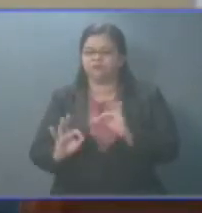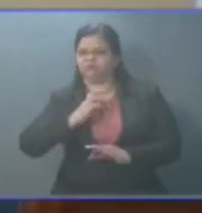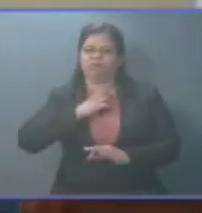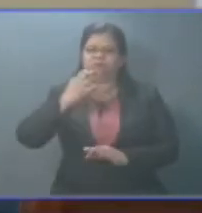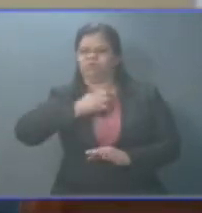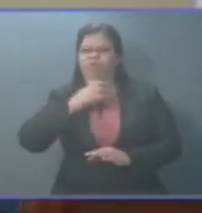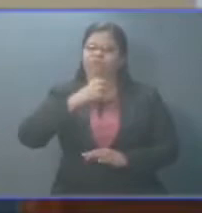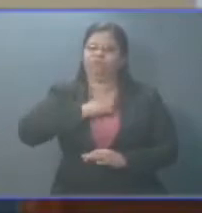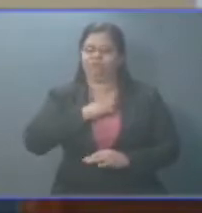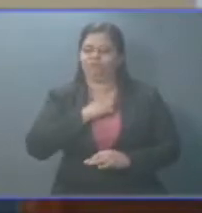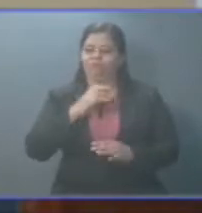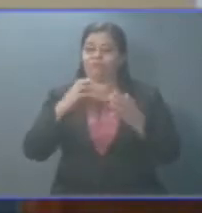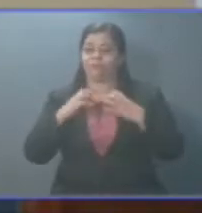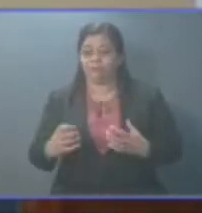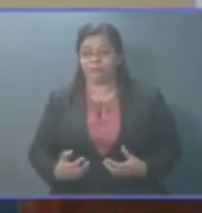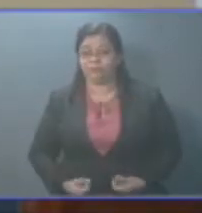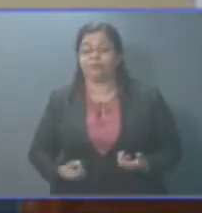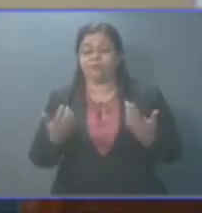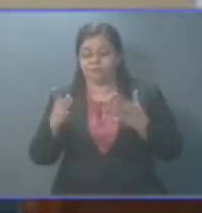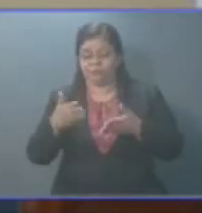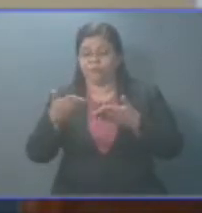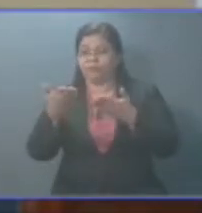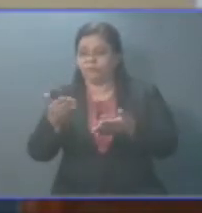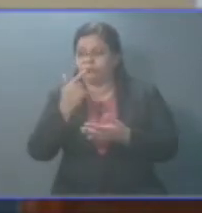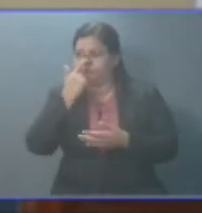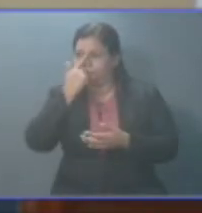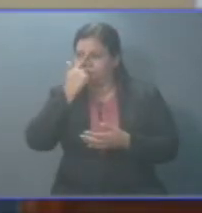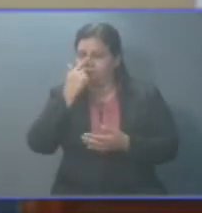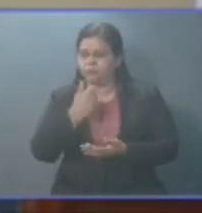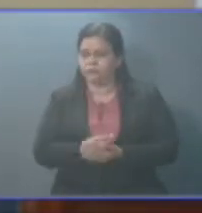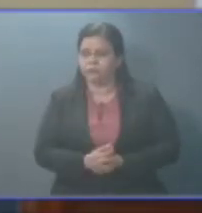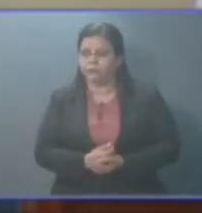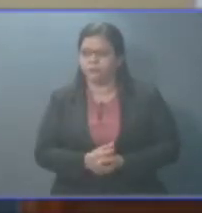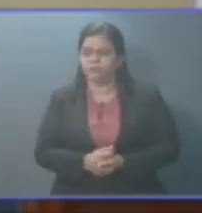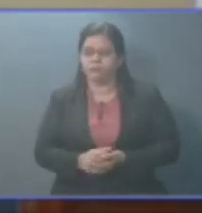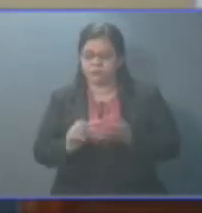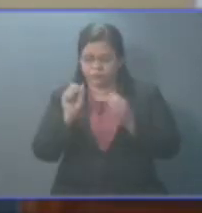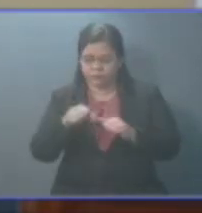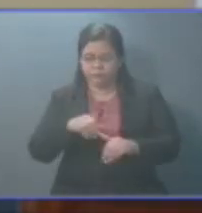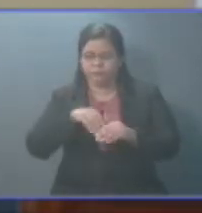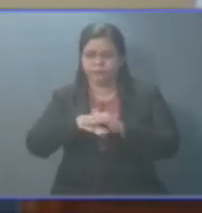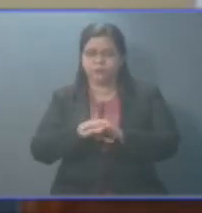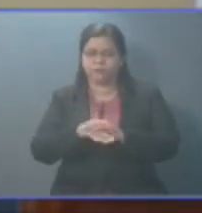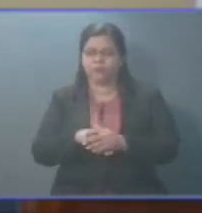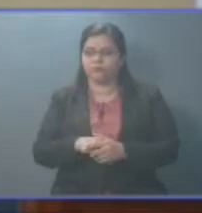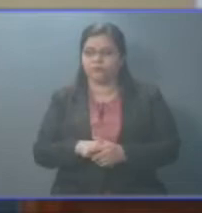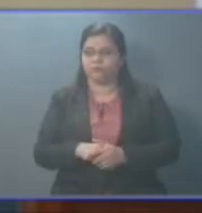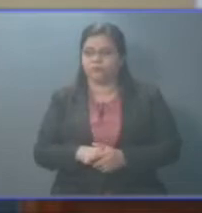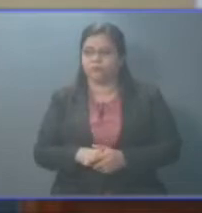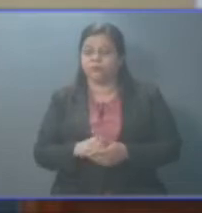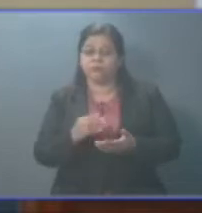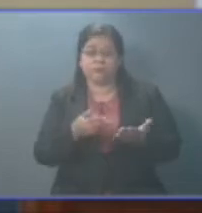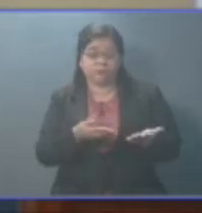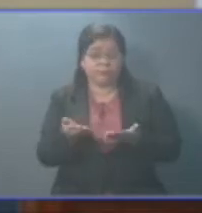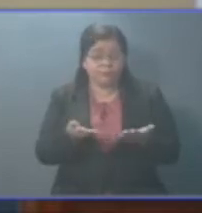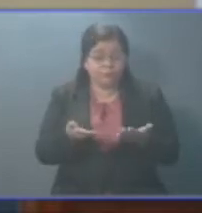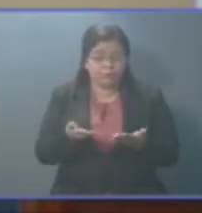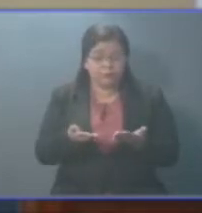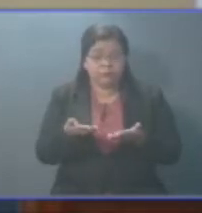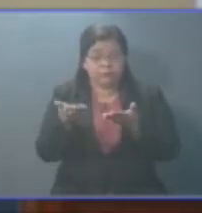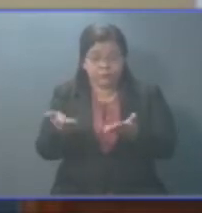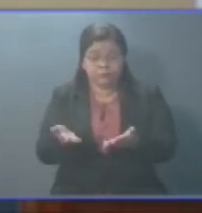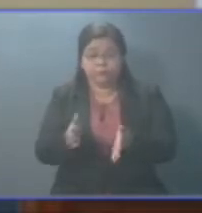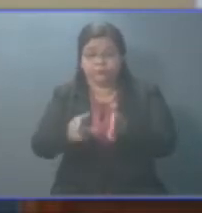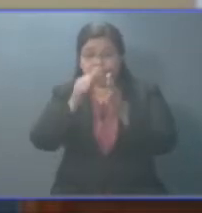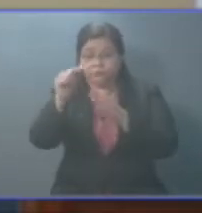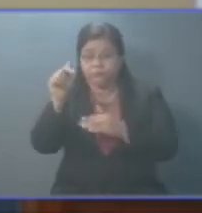gobierno ha cedido para que se introduzcan, van a servir para el instituto,